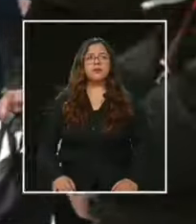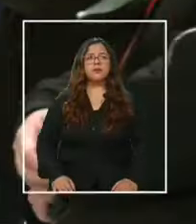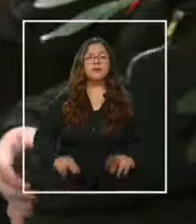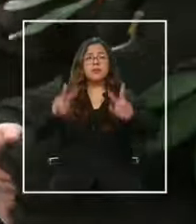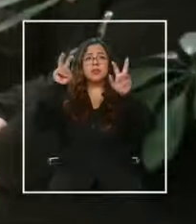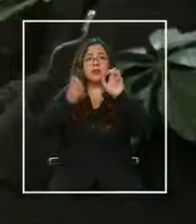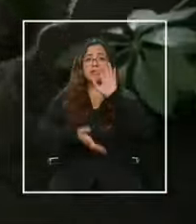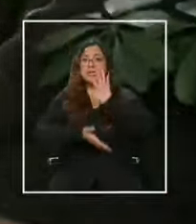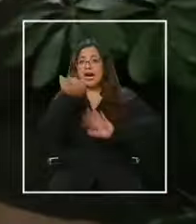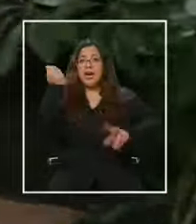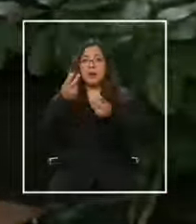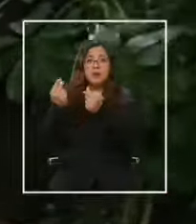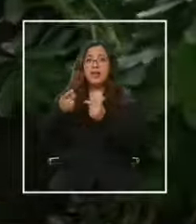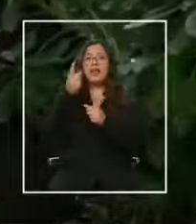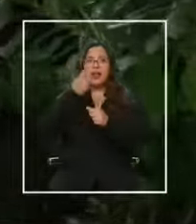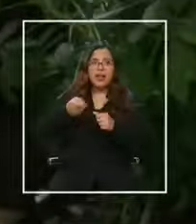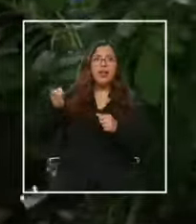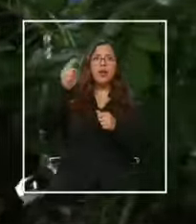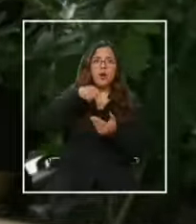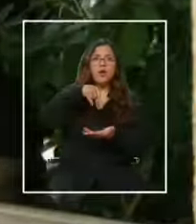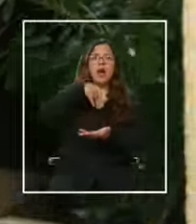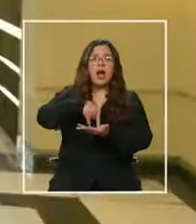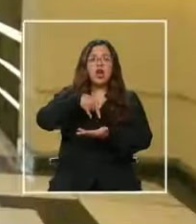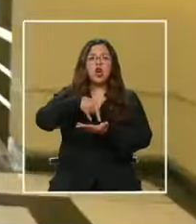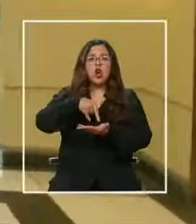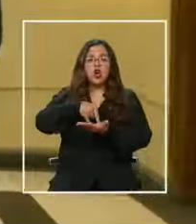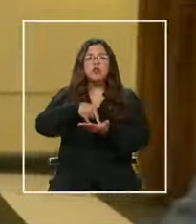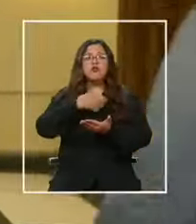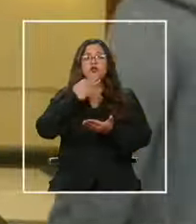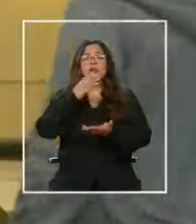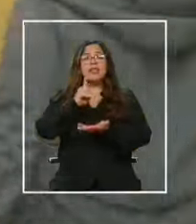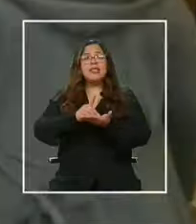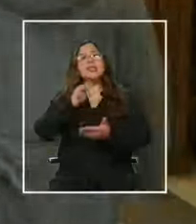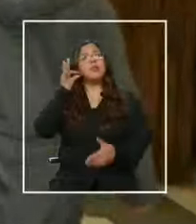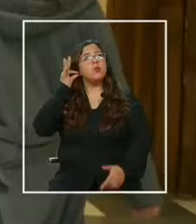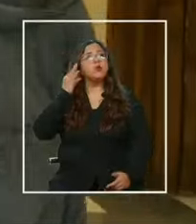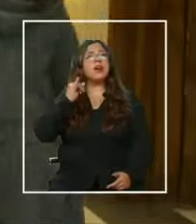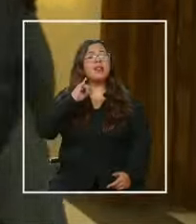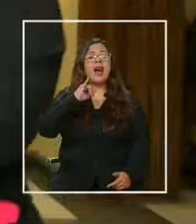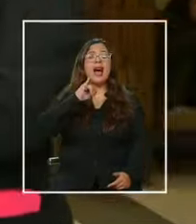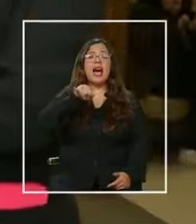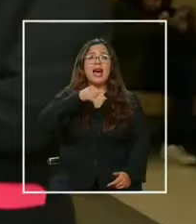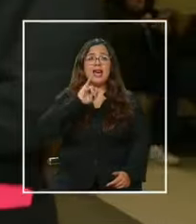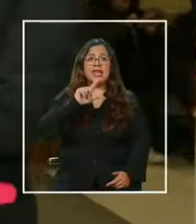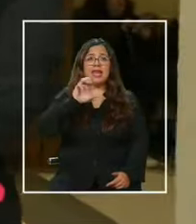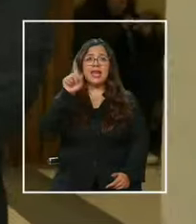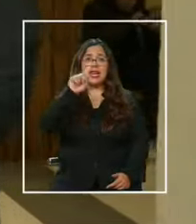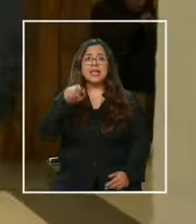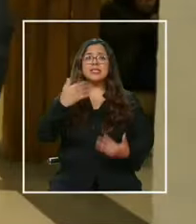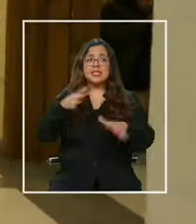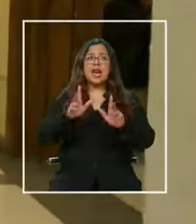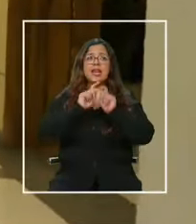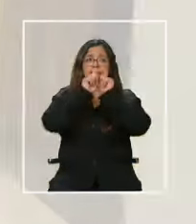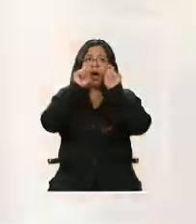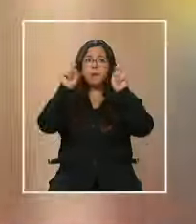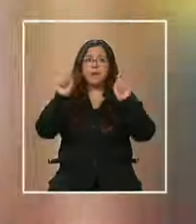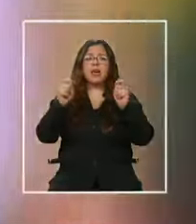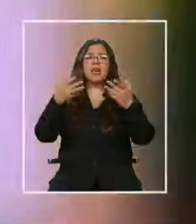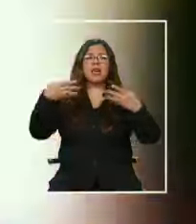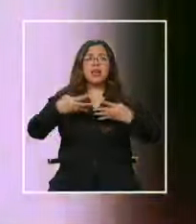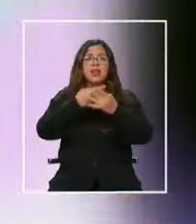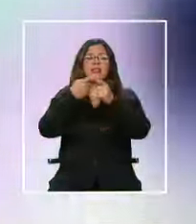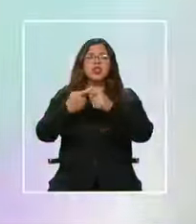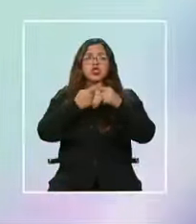fantasma de los retiros ya ronda en los pasillos del Congreso. De hecho, la diputada Pamela Giles lanzó una campaña en redes